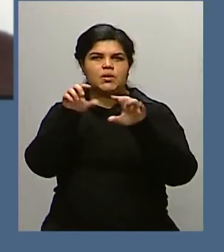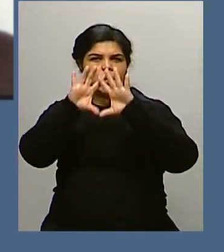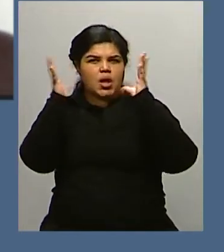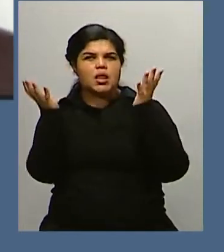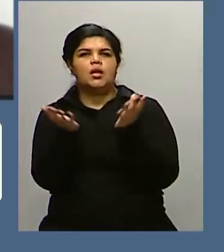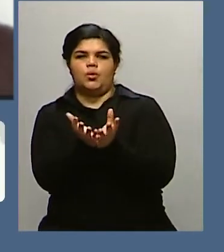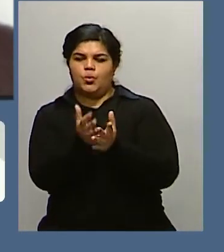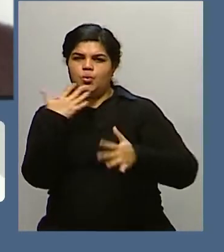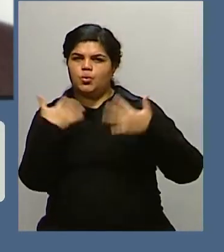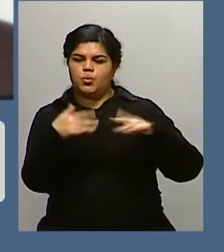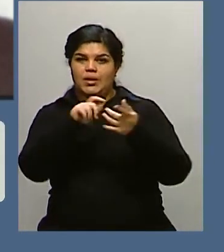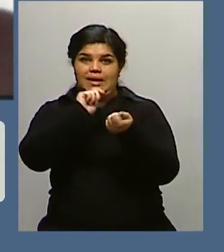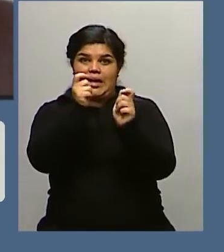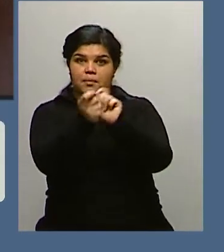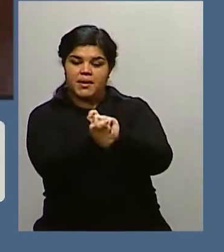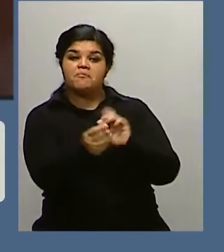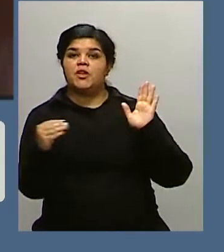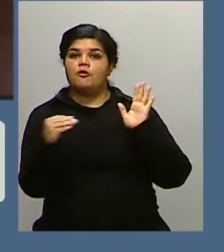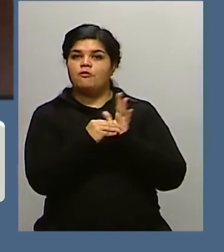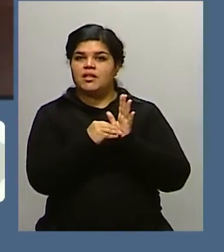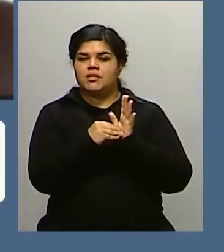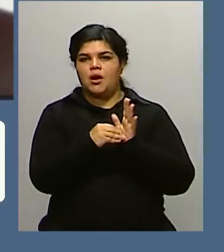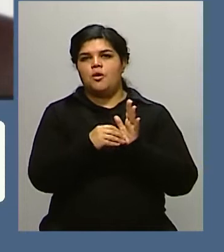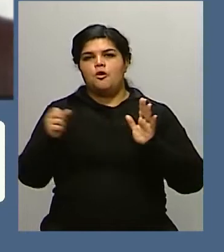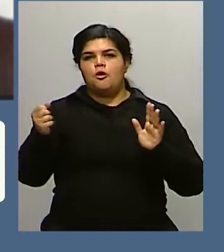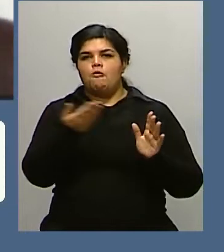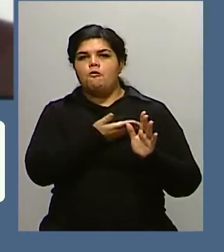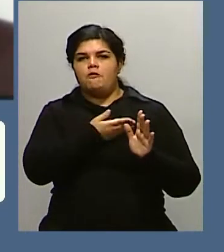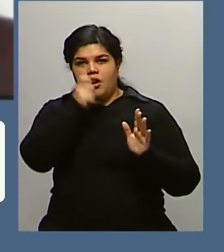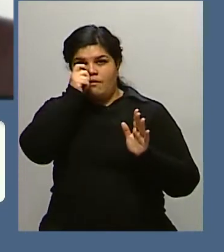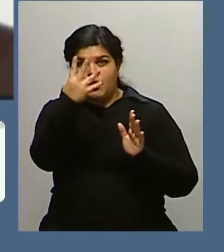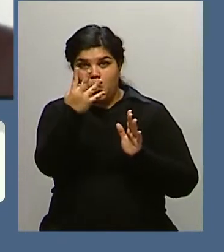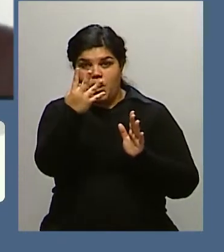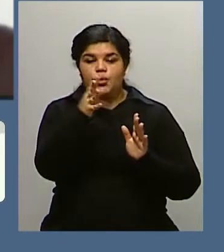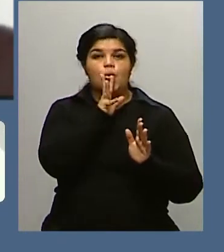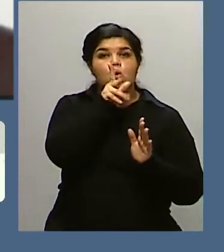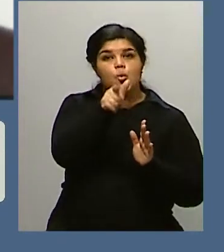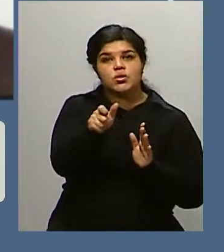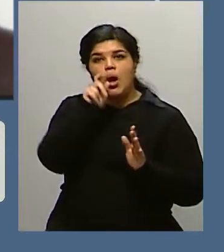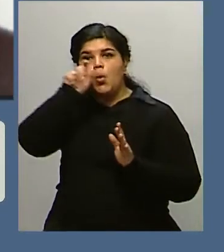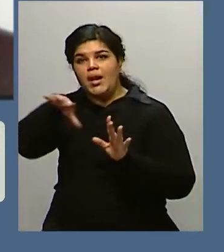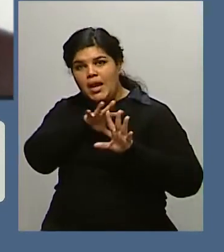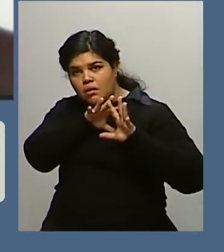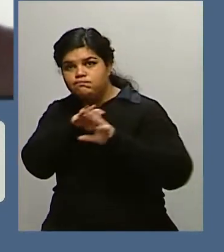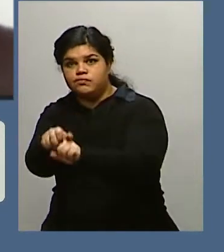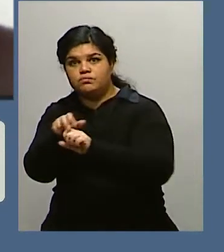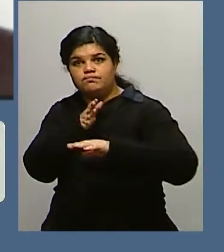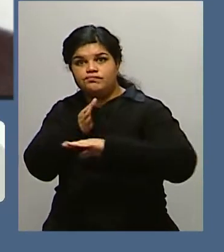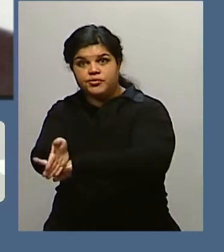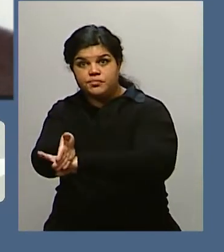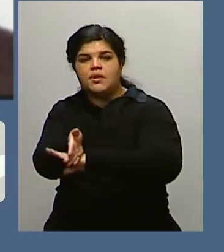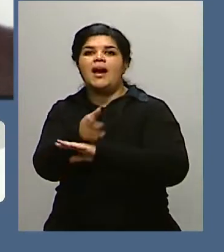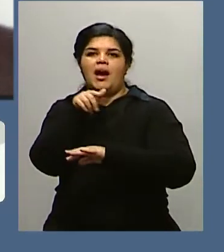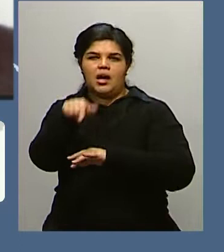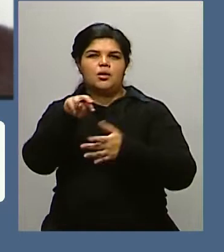del 24 de febrero de la invasión de Rusia a Ucrania. Eso tiene dimensiones económicas.